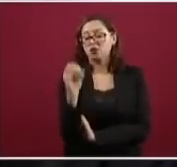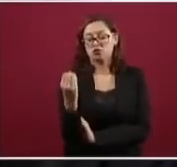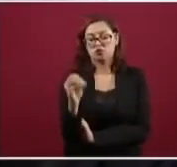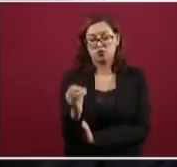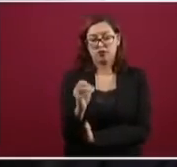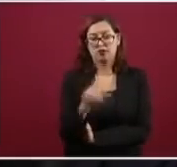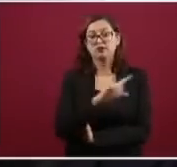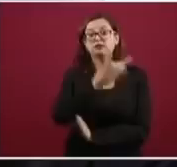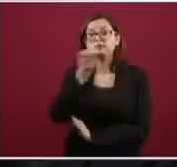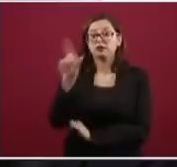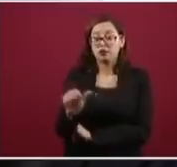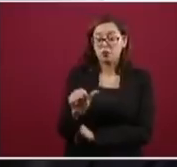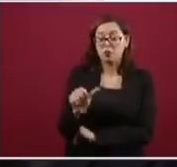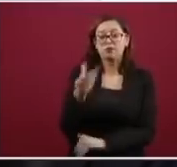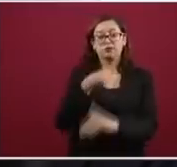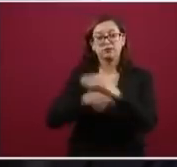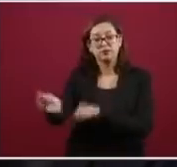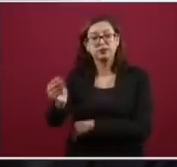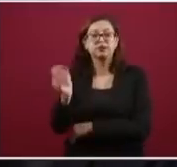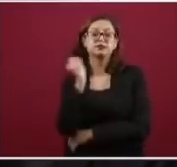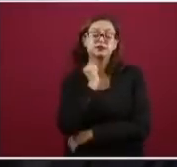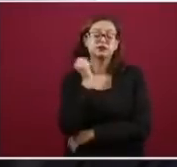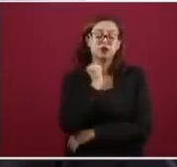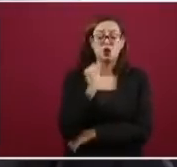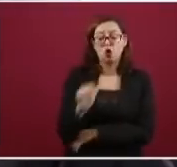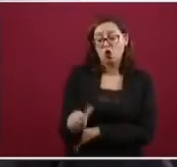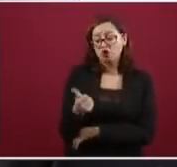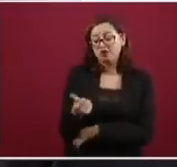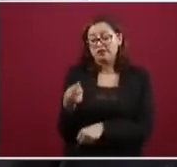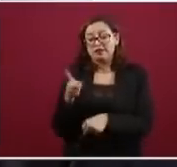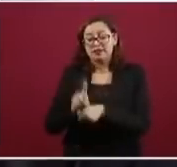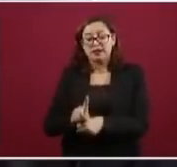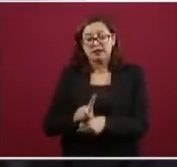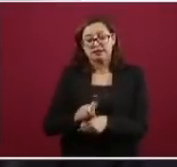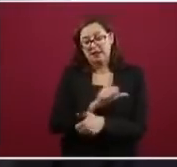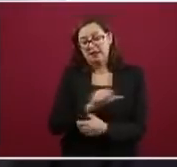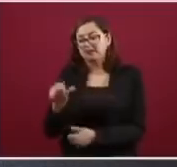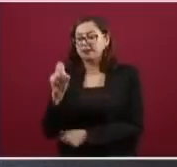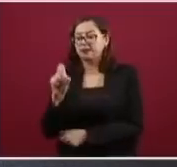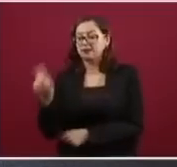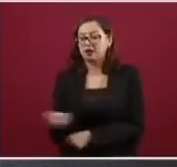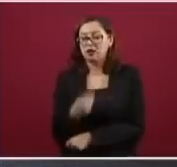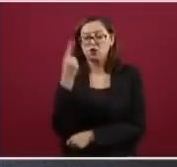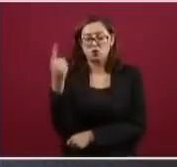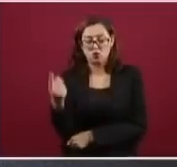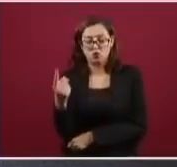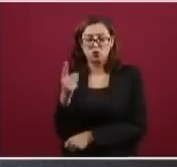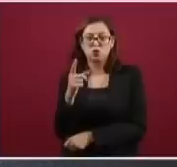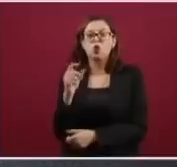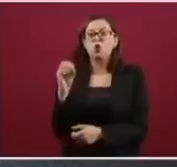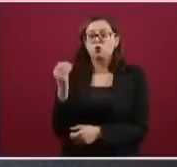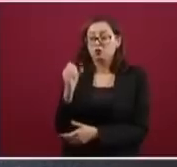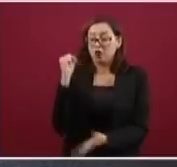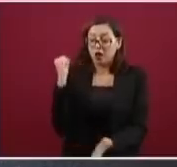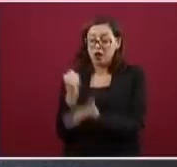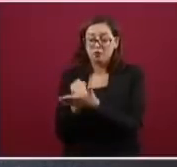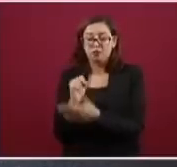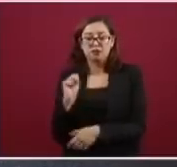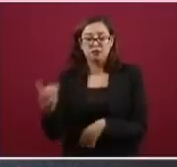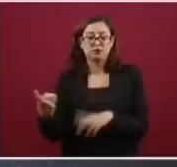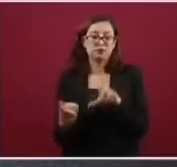el senado tiene 11 días más y tiene hasta el 31 de octubre para aprobar la ley de ingresos de la federación hay un tratamiento